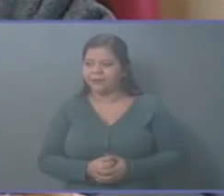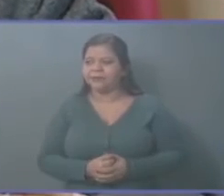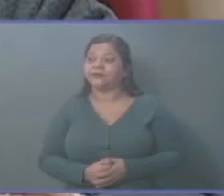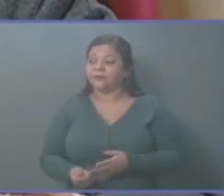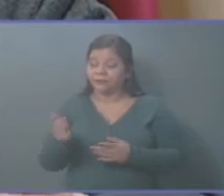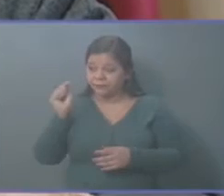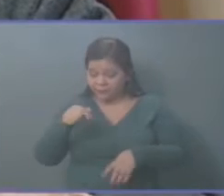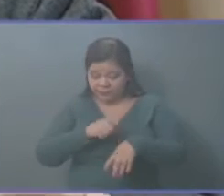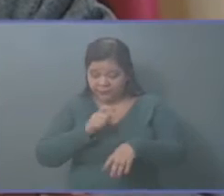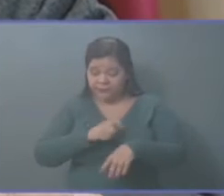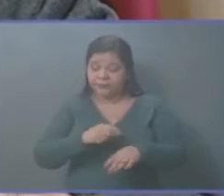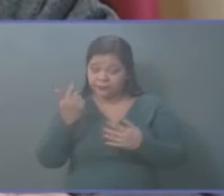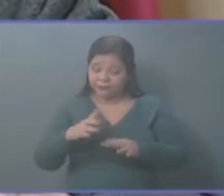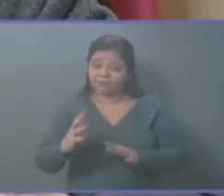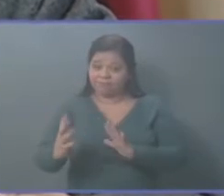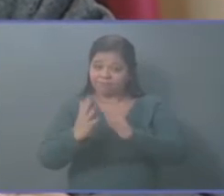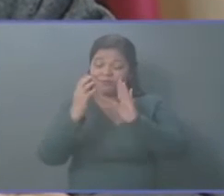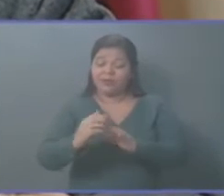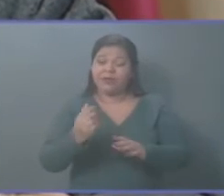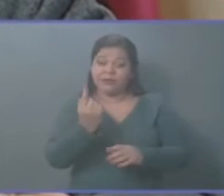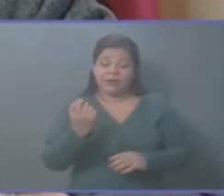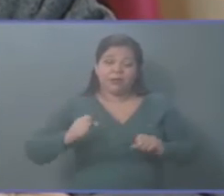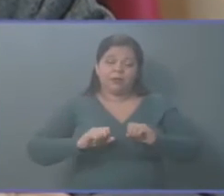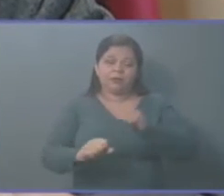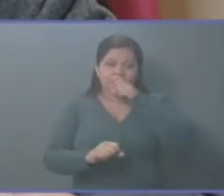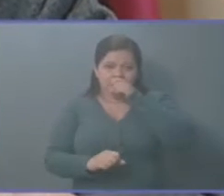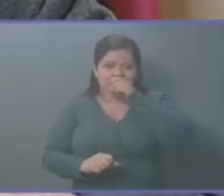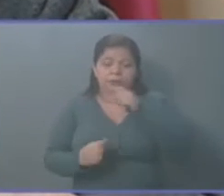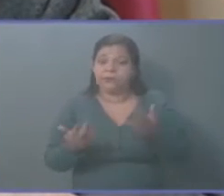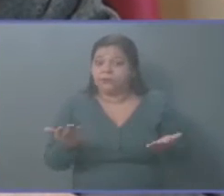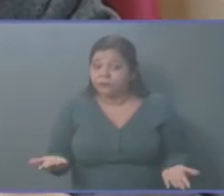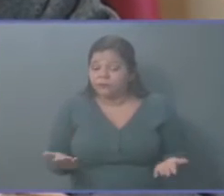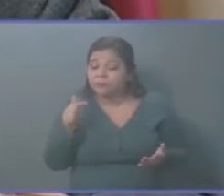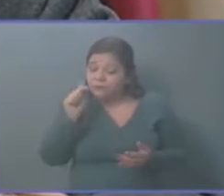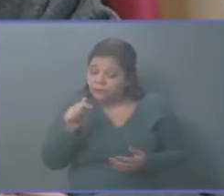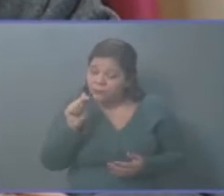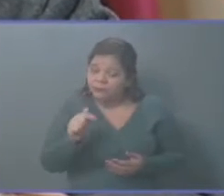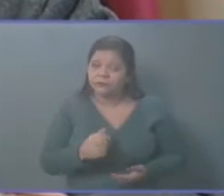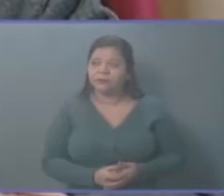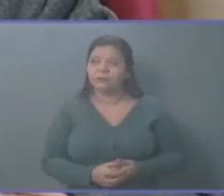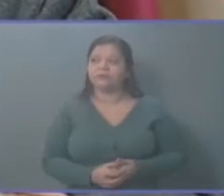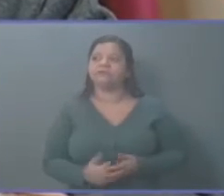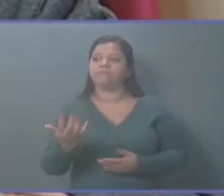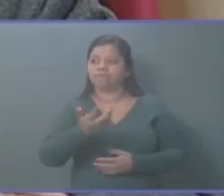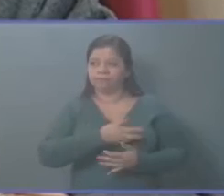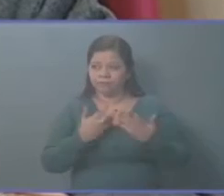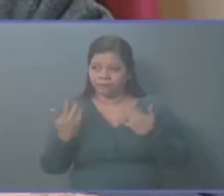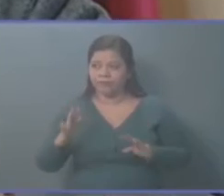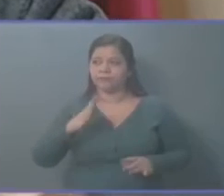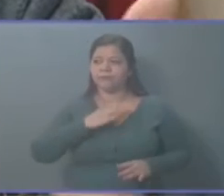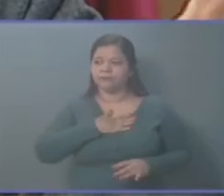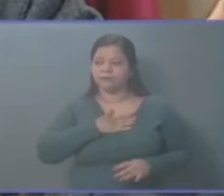estragos, ha causado víctimas mortales. Así que ese es el sentido que tenemos.